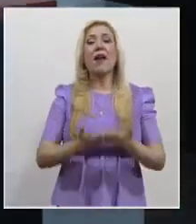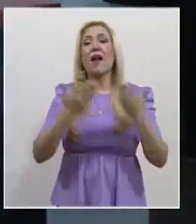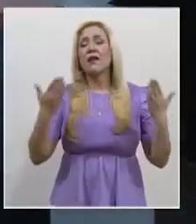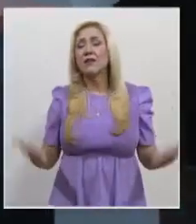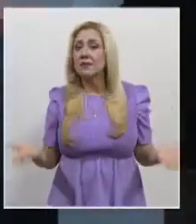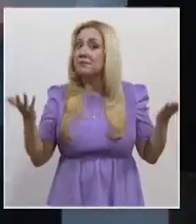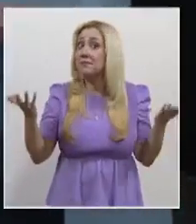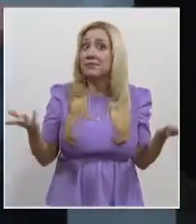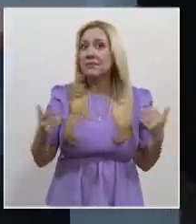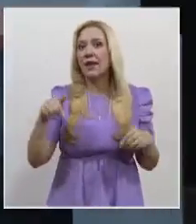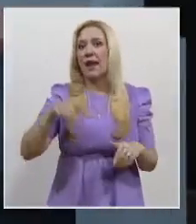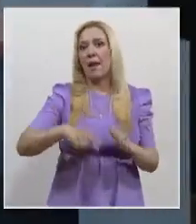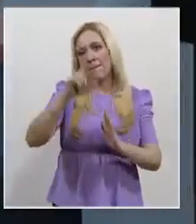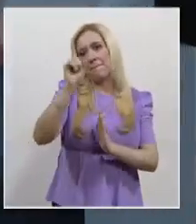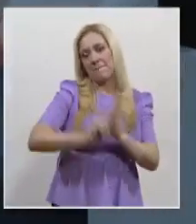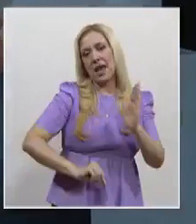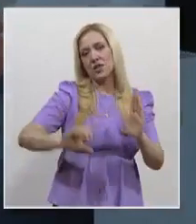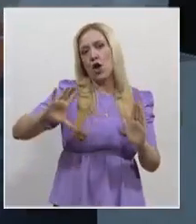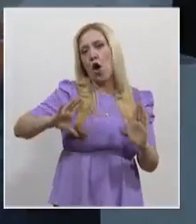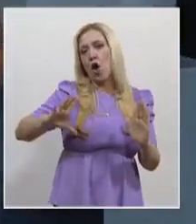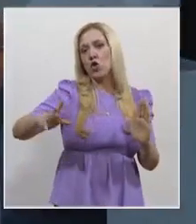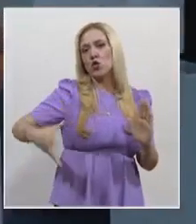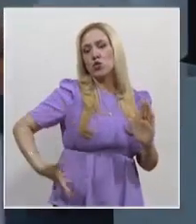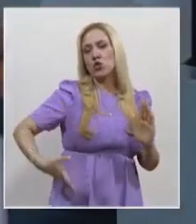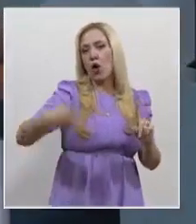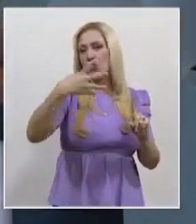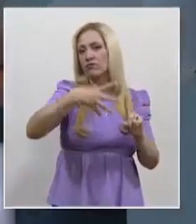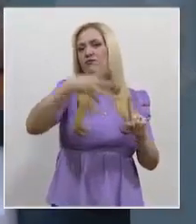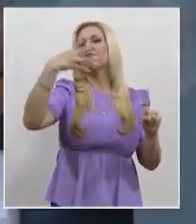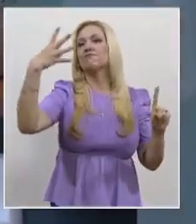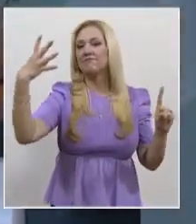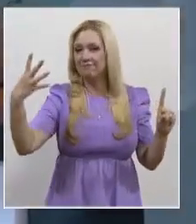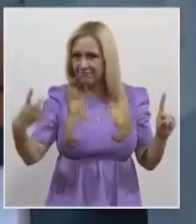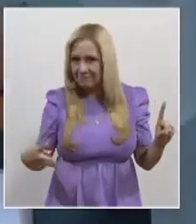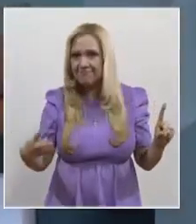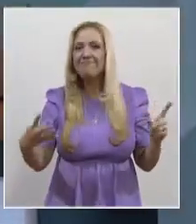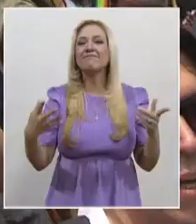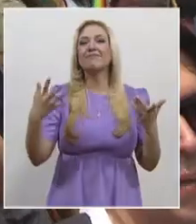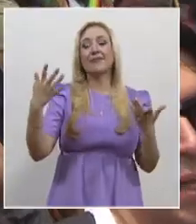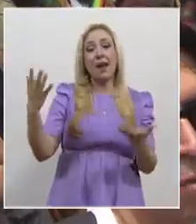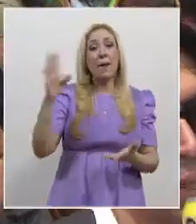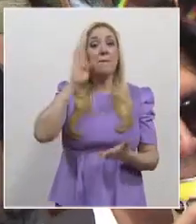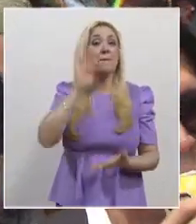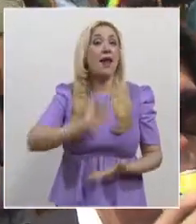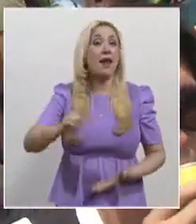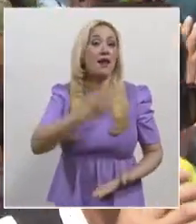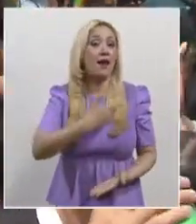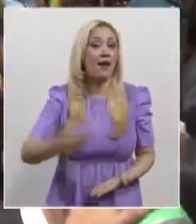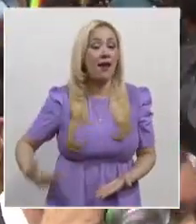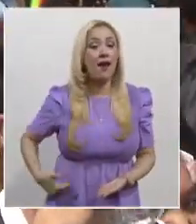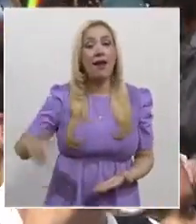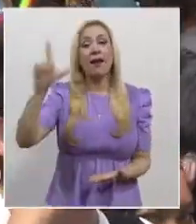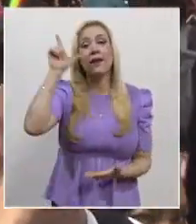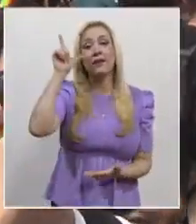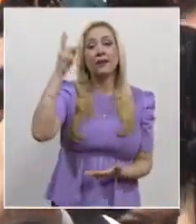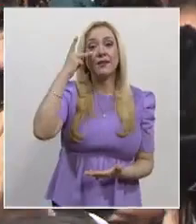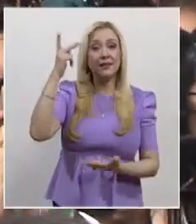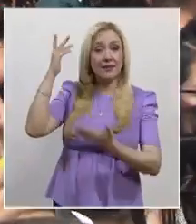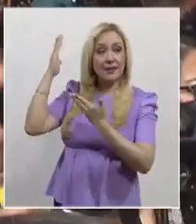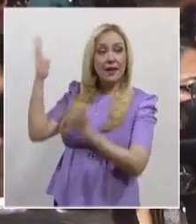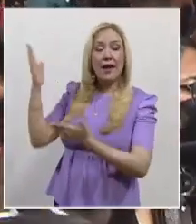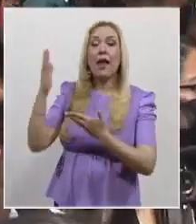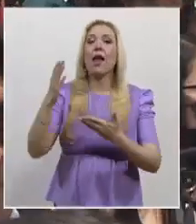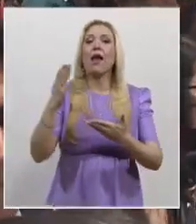con más. En el mes del orgullo de la diversidad sexual, la ministra presidenta del Poder Judicial de la Federación, Norma Lucía